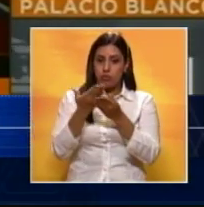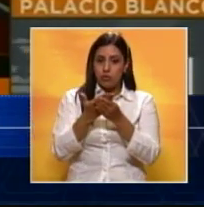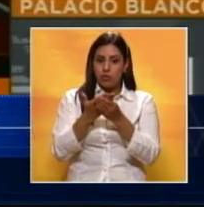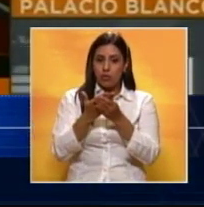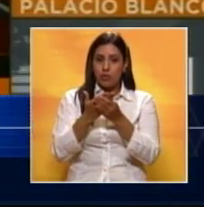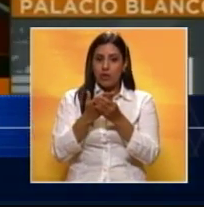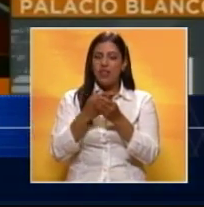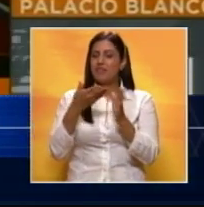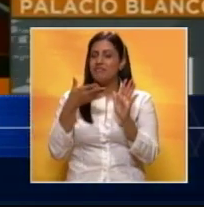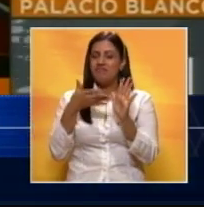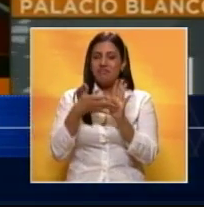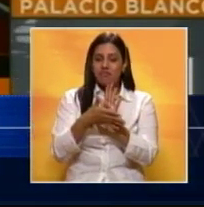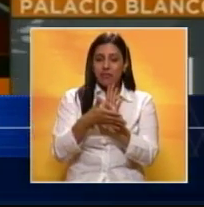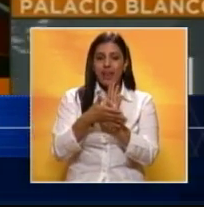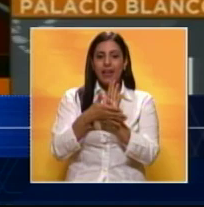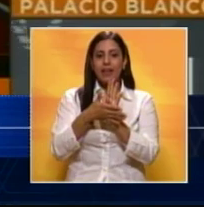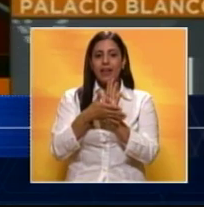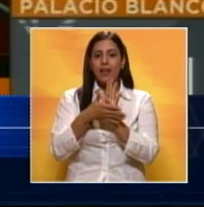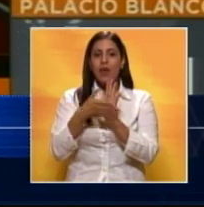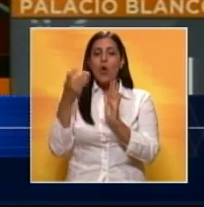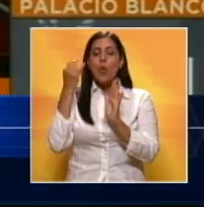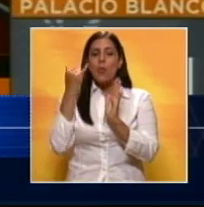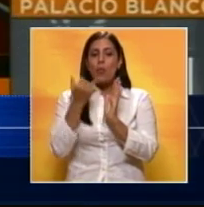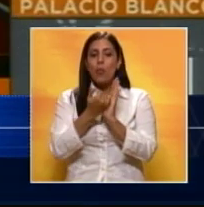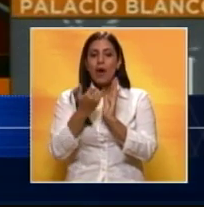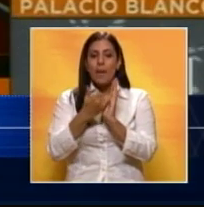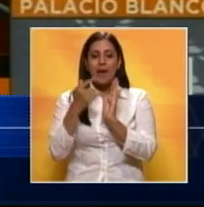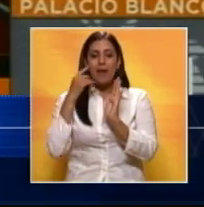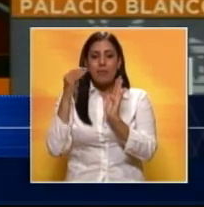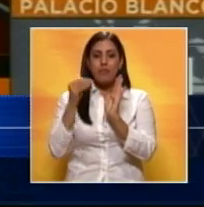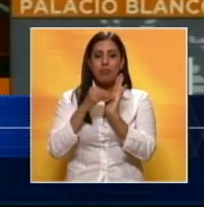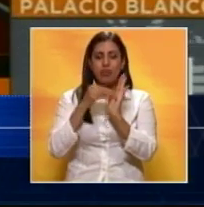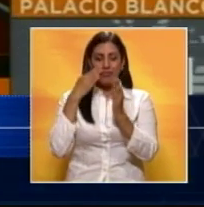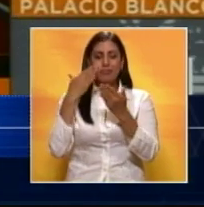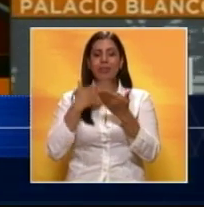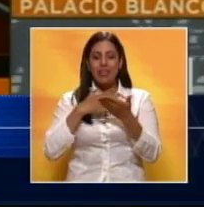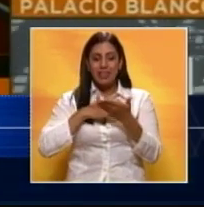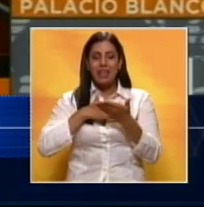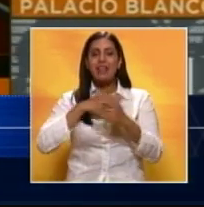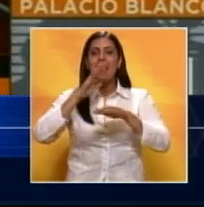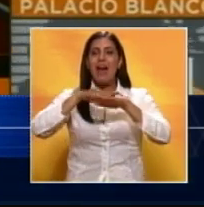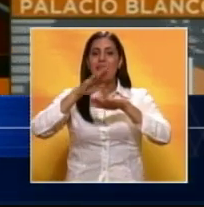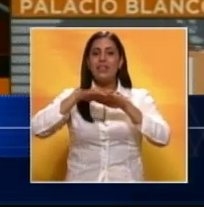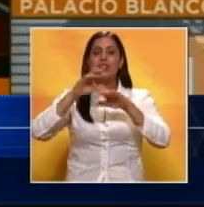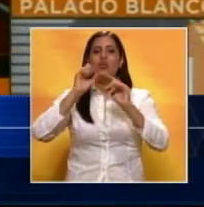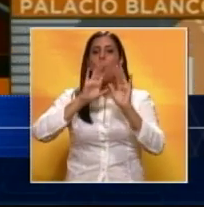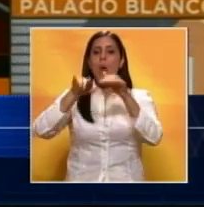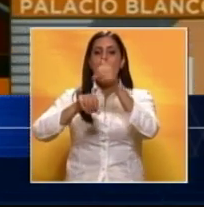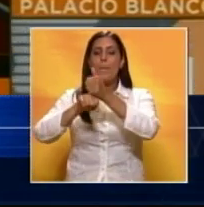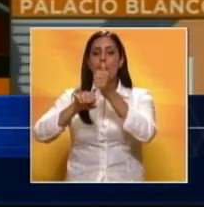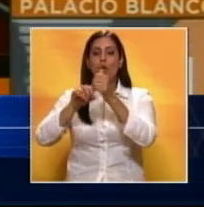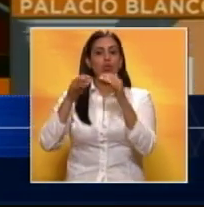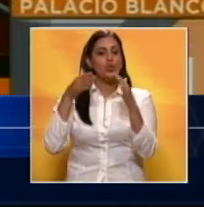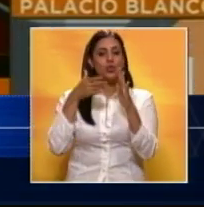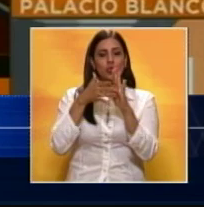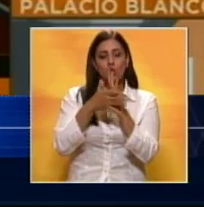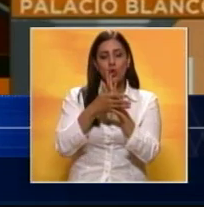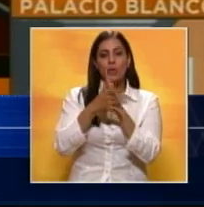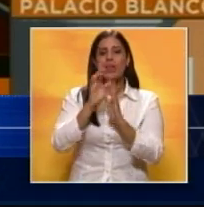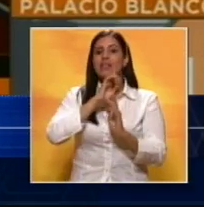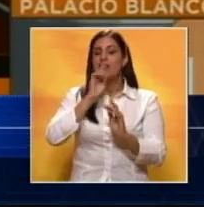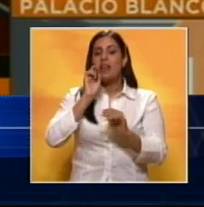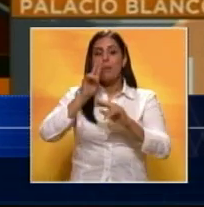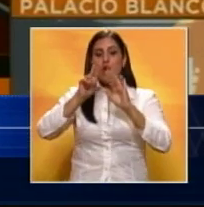marcado de prueba fundamental para sustentar la solicitud de amparo cautelar y en